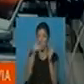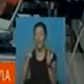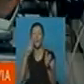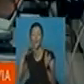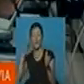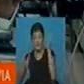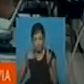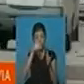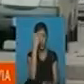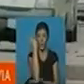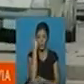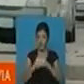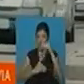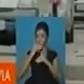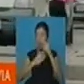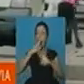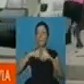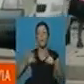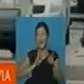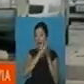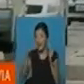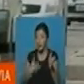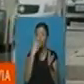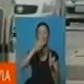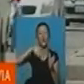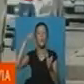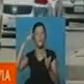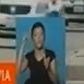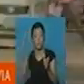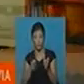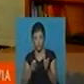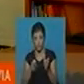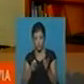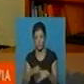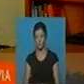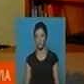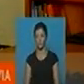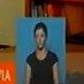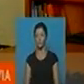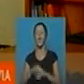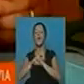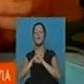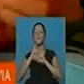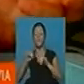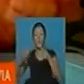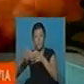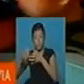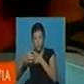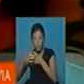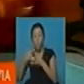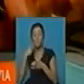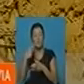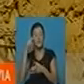creció a una tasa anual promedio del 4,9%. El informe del organismo asegura que